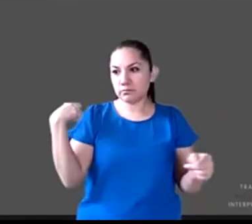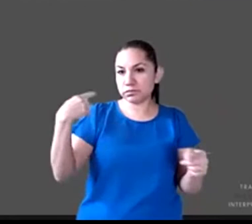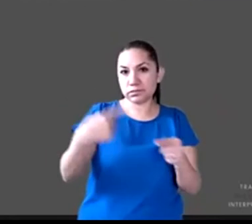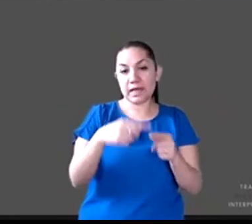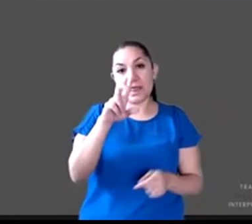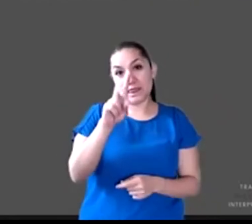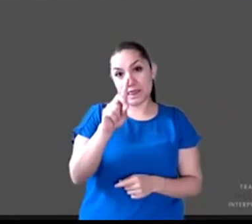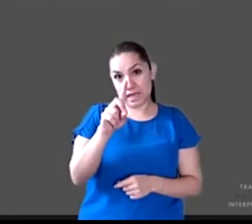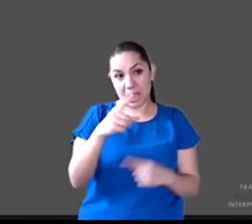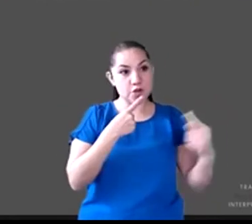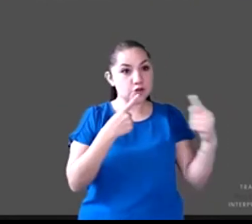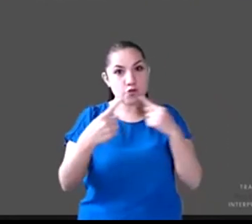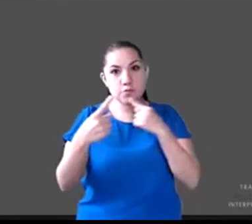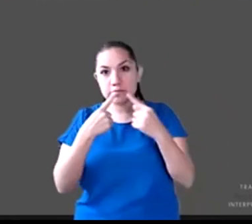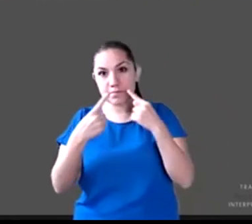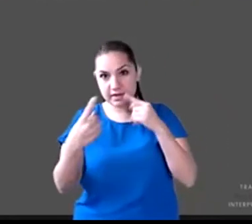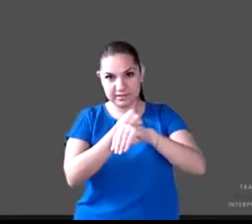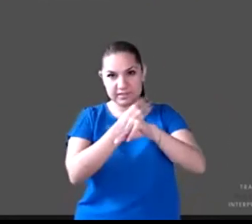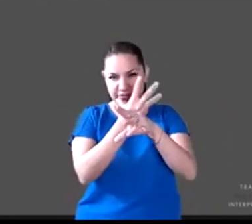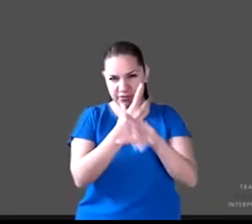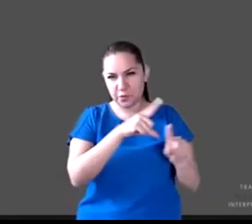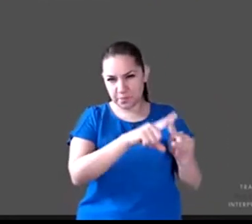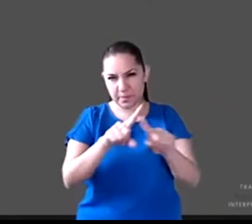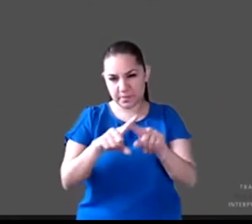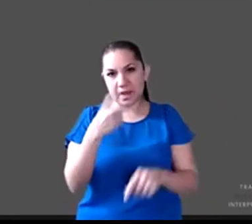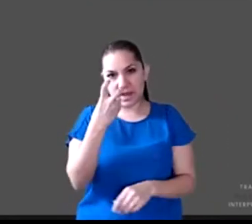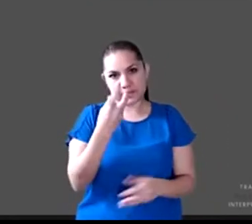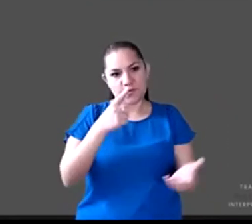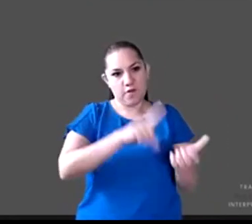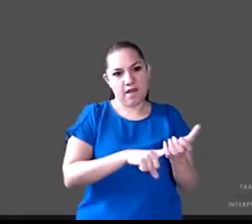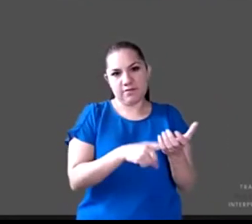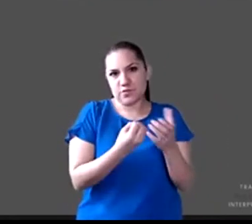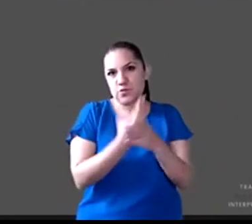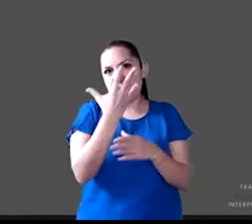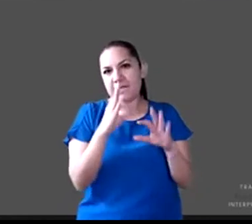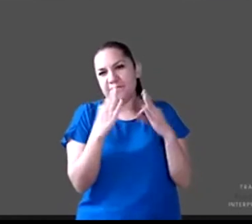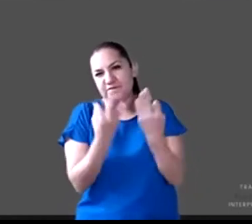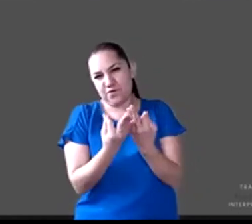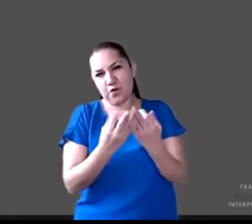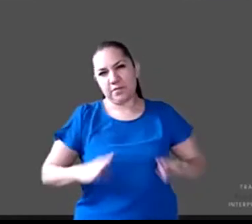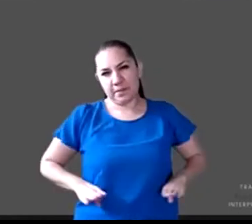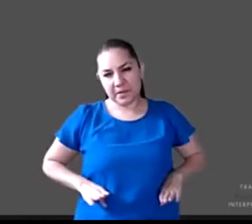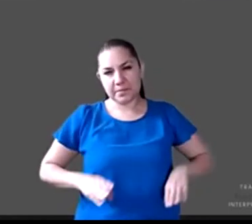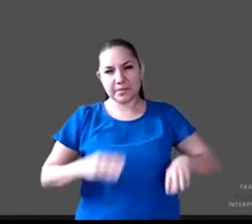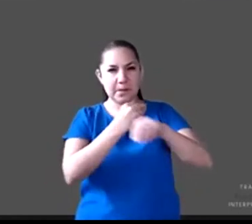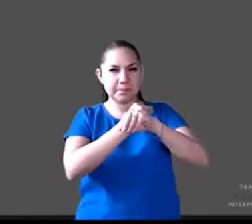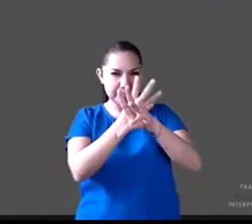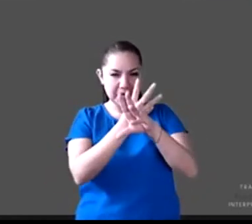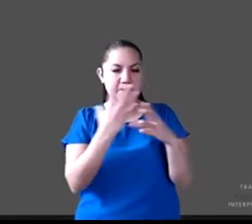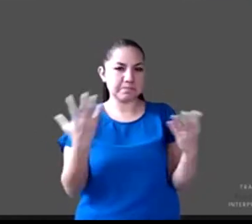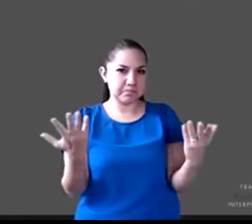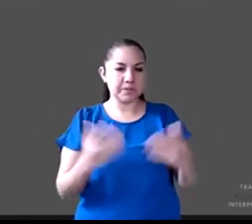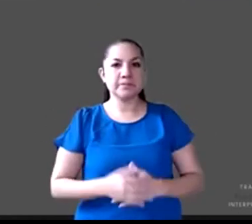conversatorios que llevamos hasta ahora en esta modalidad, porque hay otras, ahora les comentaré, y que nos